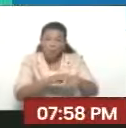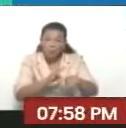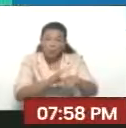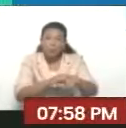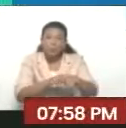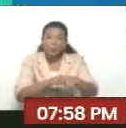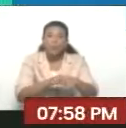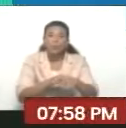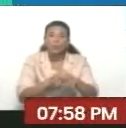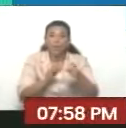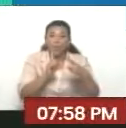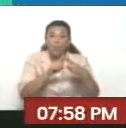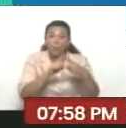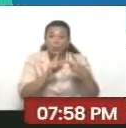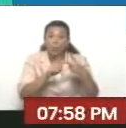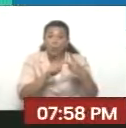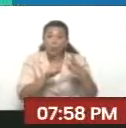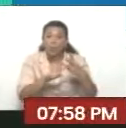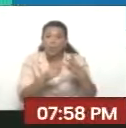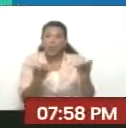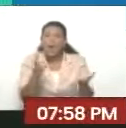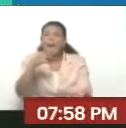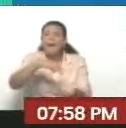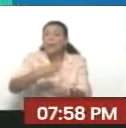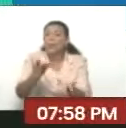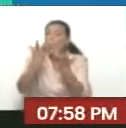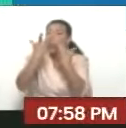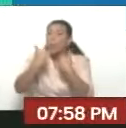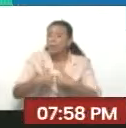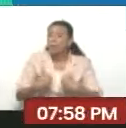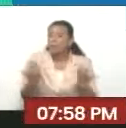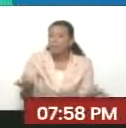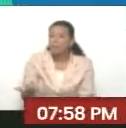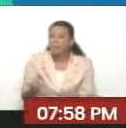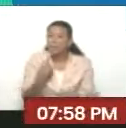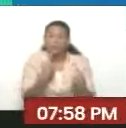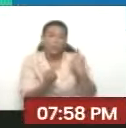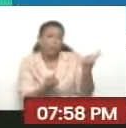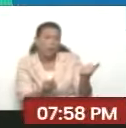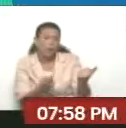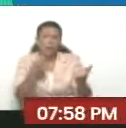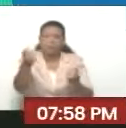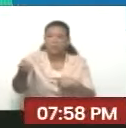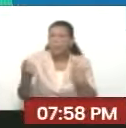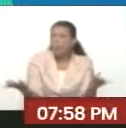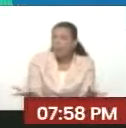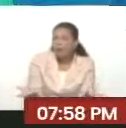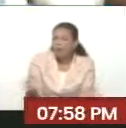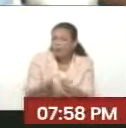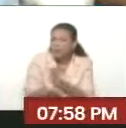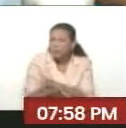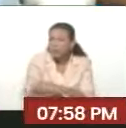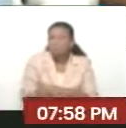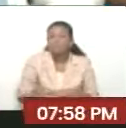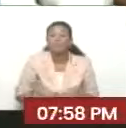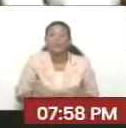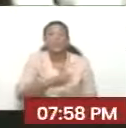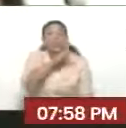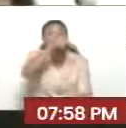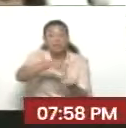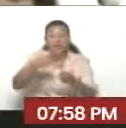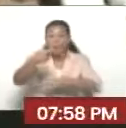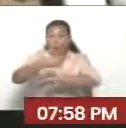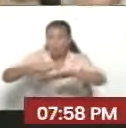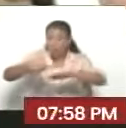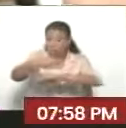consultas. Esta sería la cuarta. Cuéntame lo que han hecho en Miranda, porque entonces Yo le di una vuelta a la cosa. Cuéntame. Así es, presidente. Cuando nosotros llegamos a la